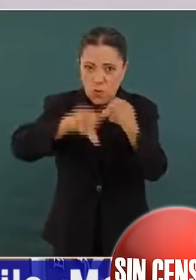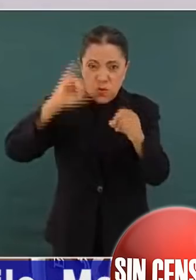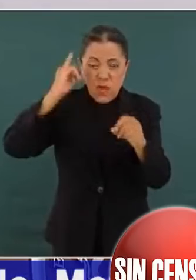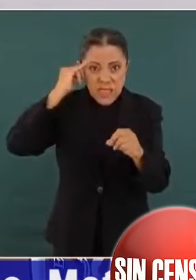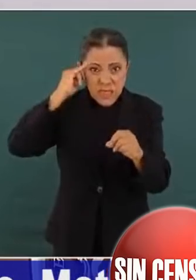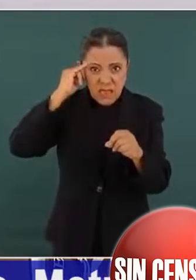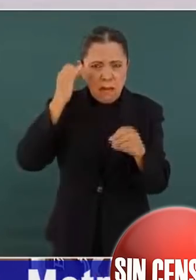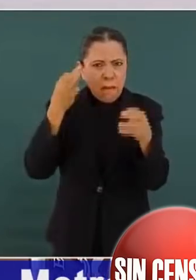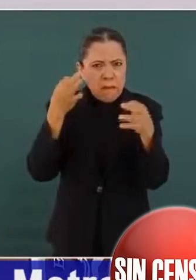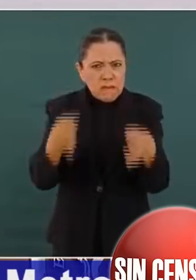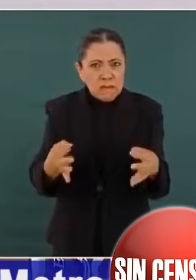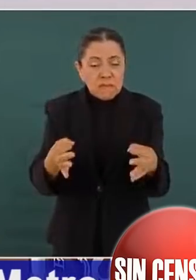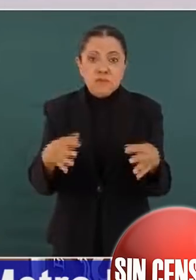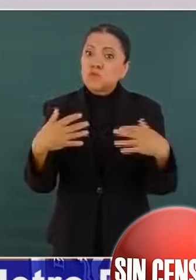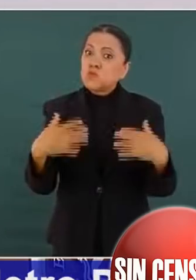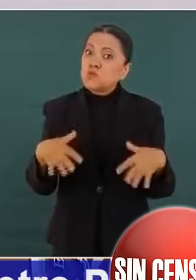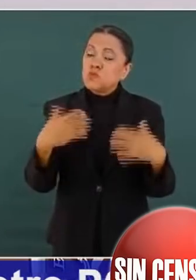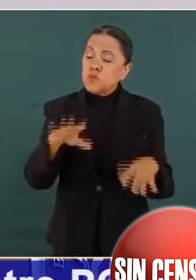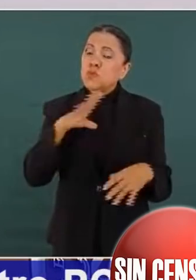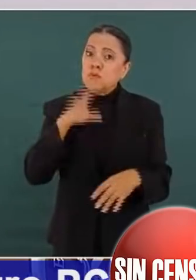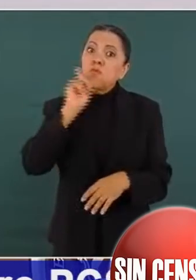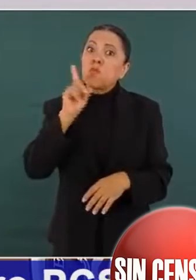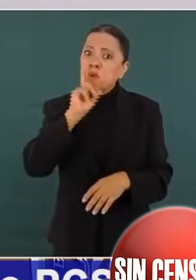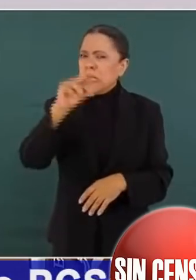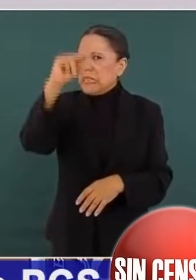muy inteligentes, con mucha convicción,